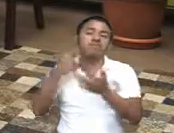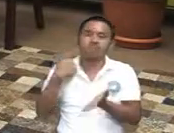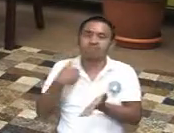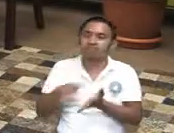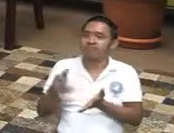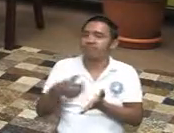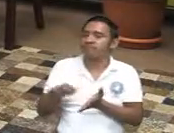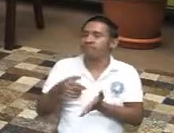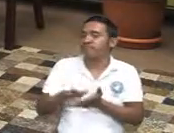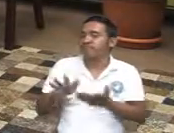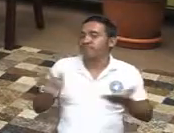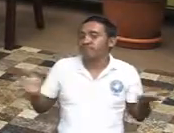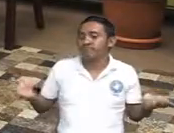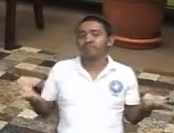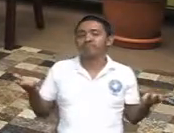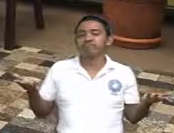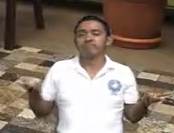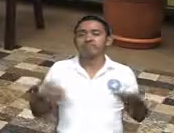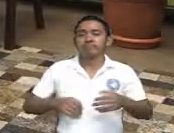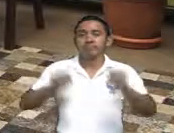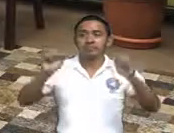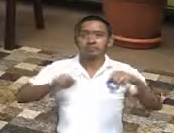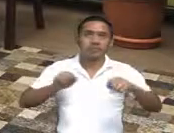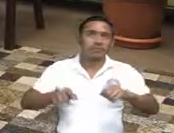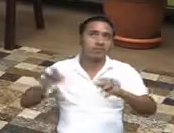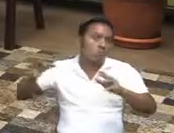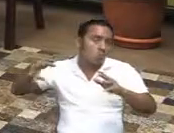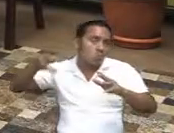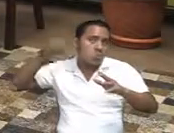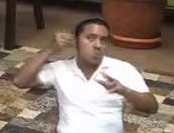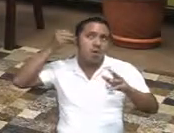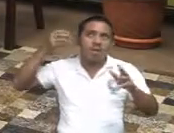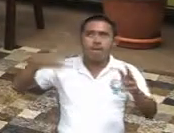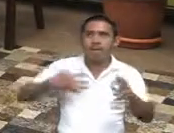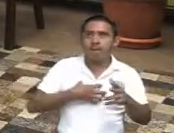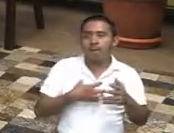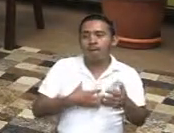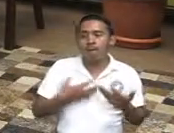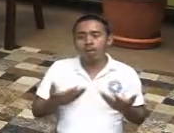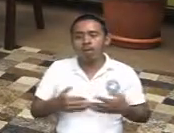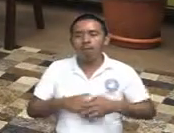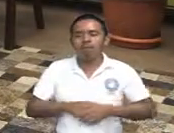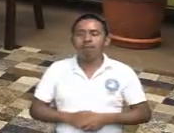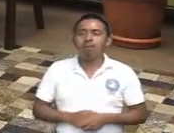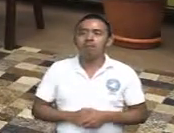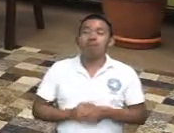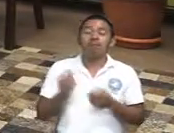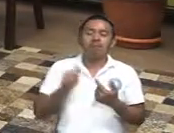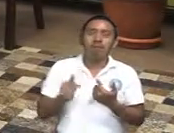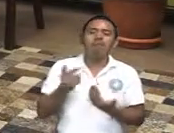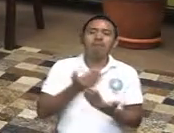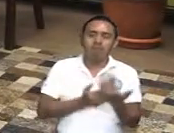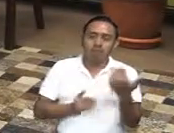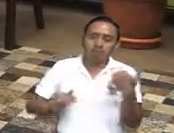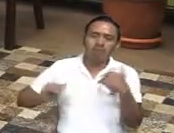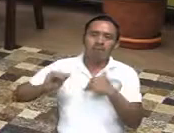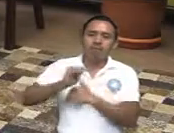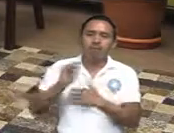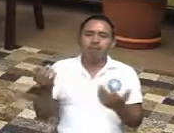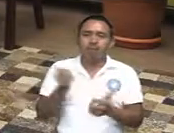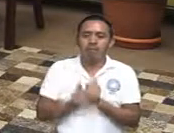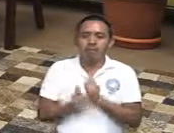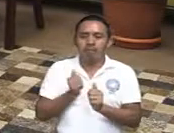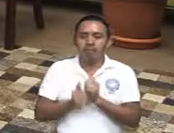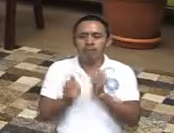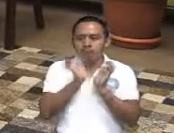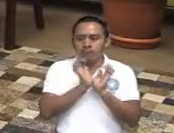pueden adquirir una infección del oído medio esto me afecta más a los niños por la estructura